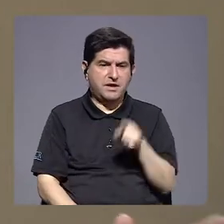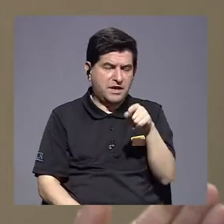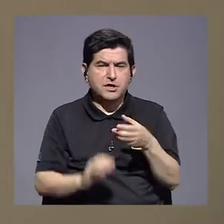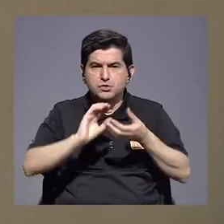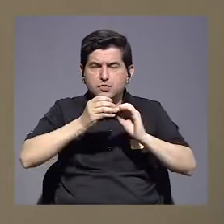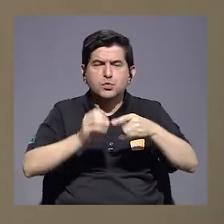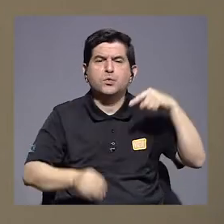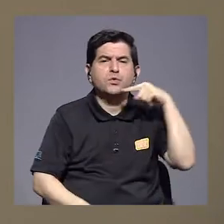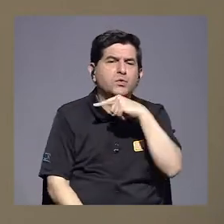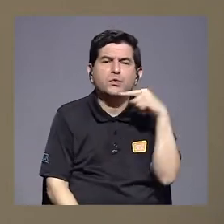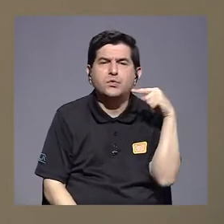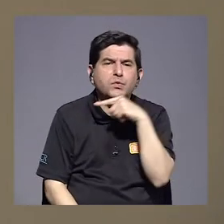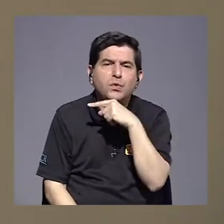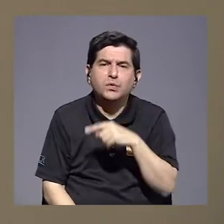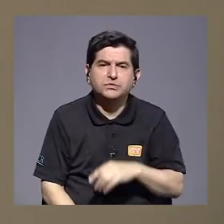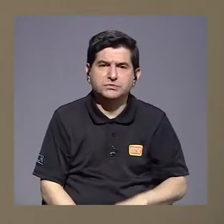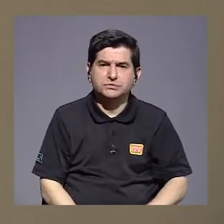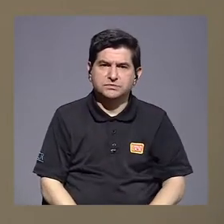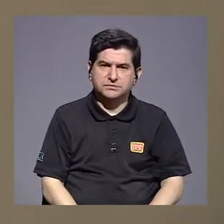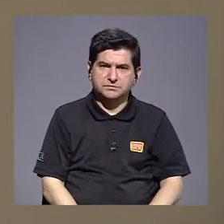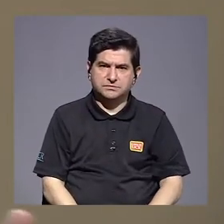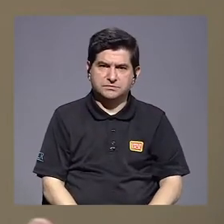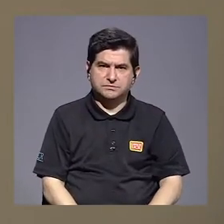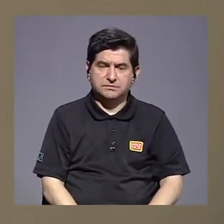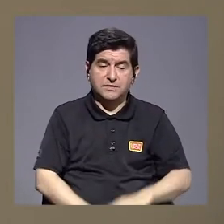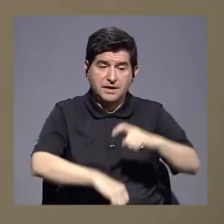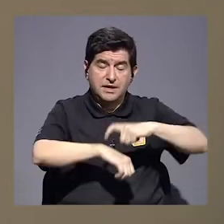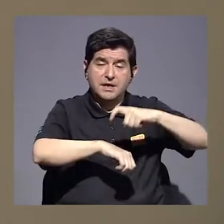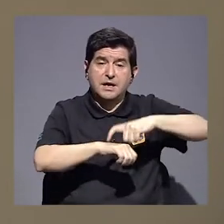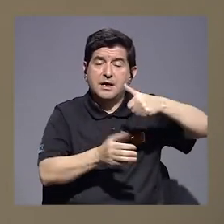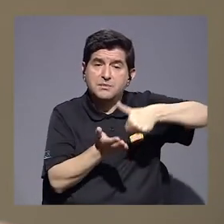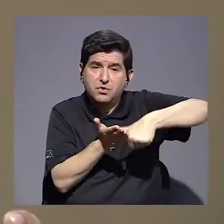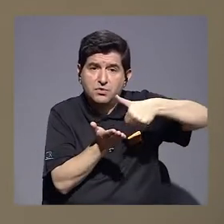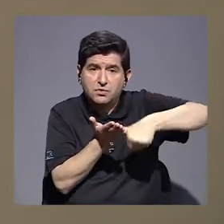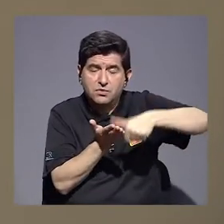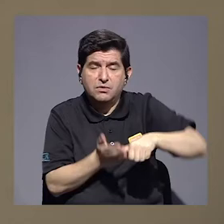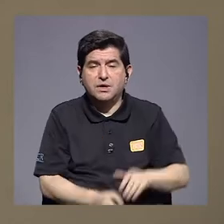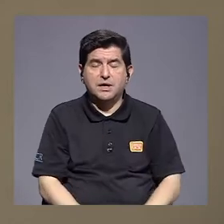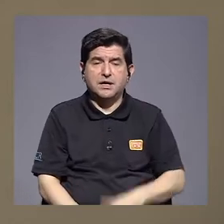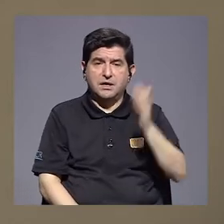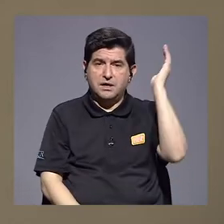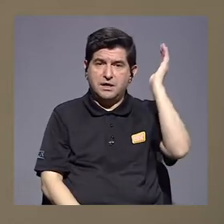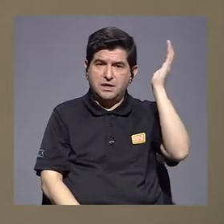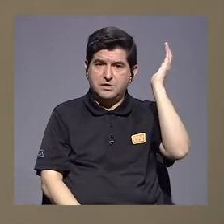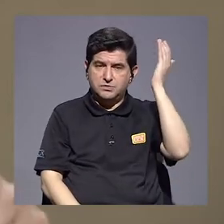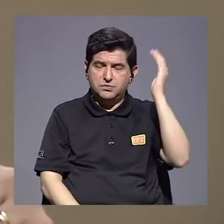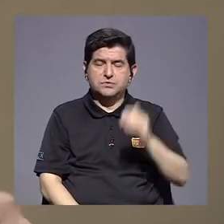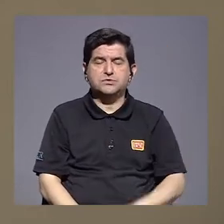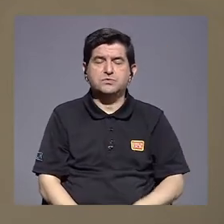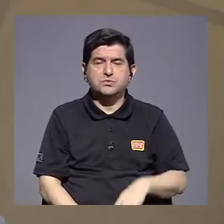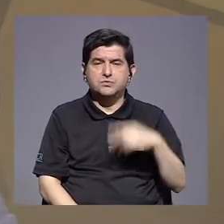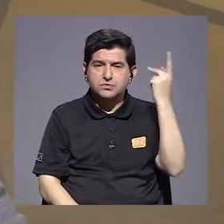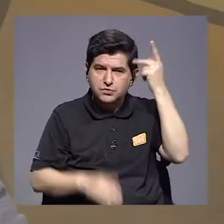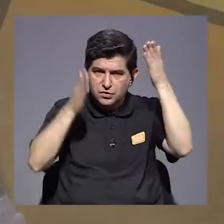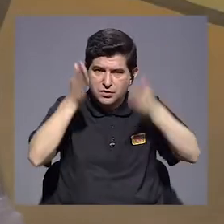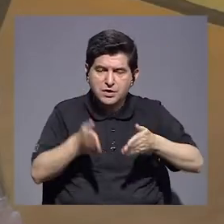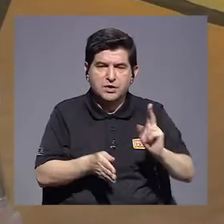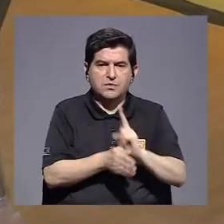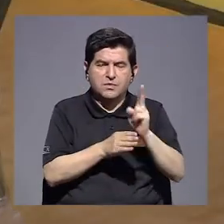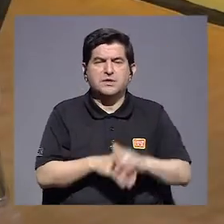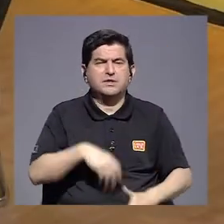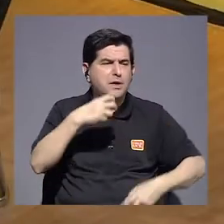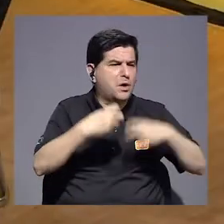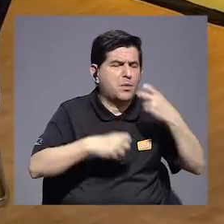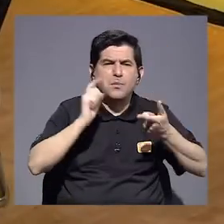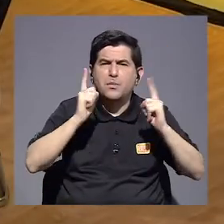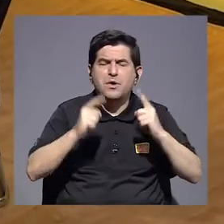esos números rojos. Y en época electoral es discurso inclusive de políticos. ¿Cuál es el problema y qué